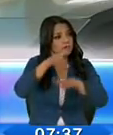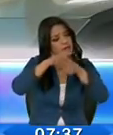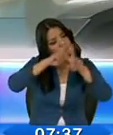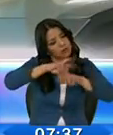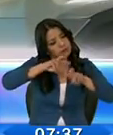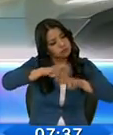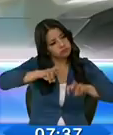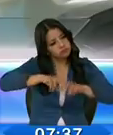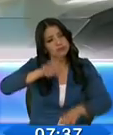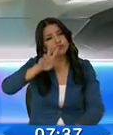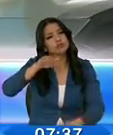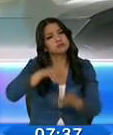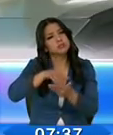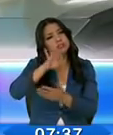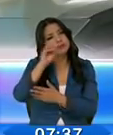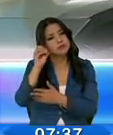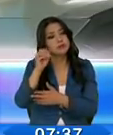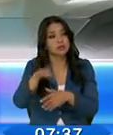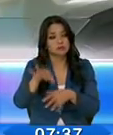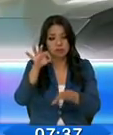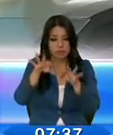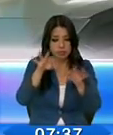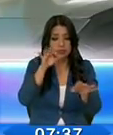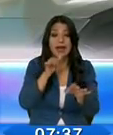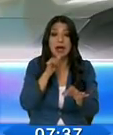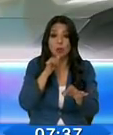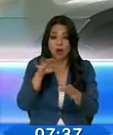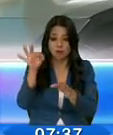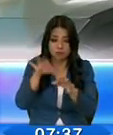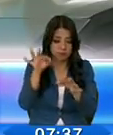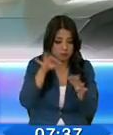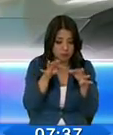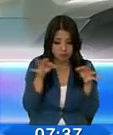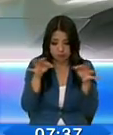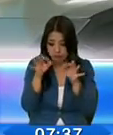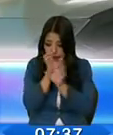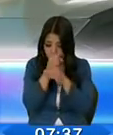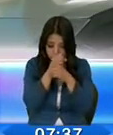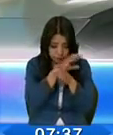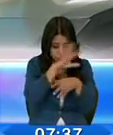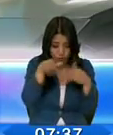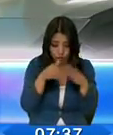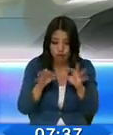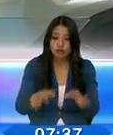tomaron cerca de 2.900 muestras de suelo y agua. Y finalmente